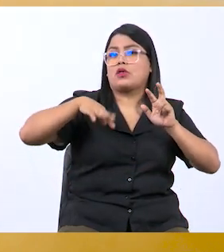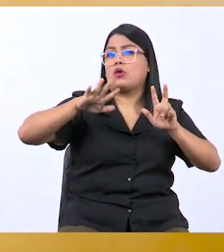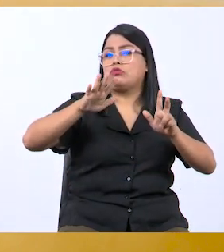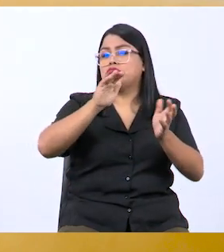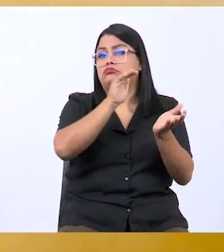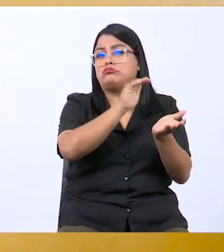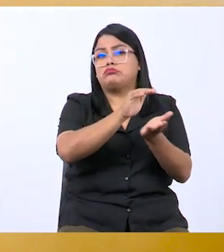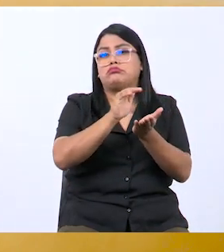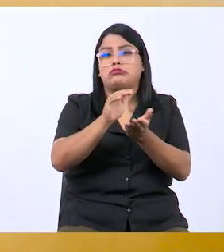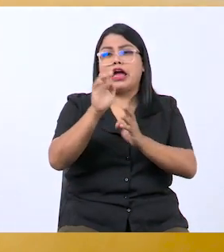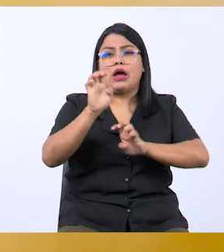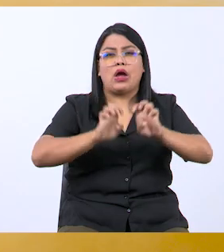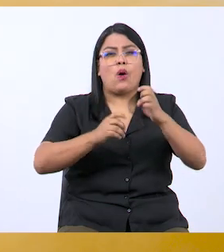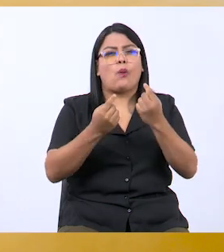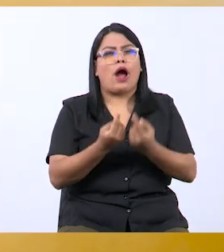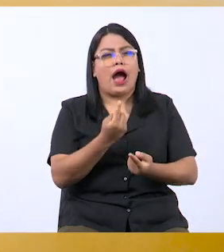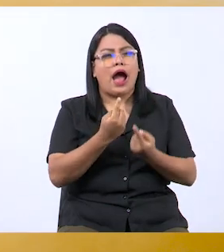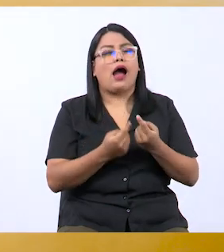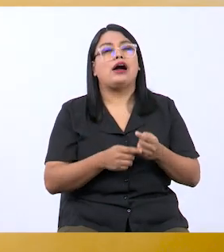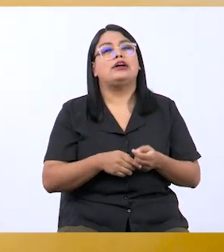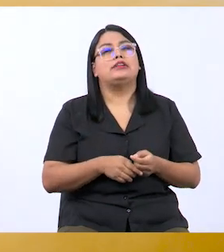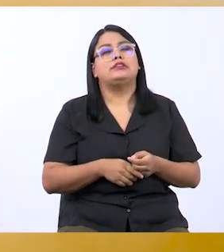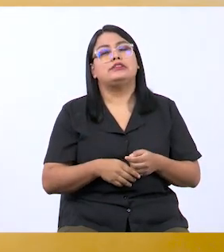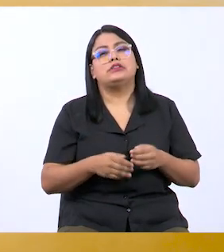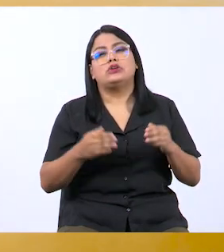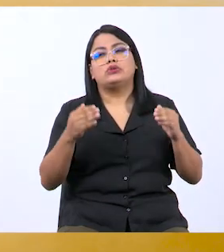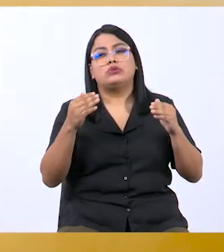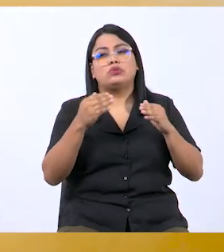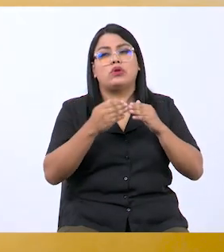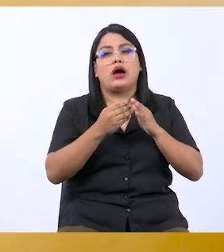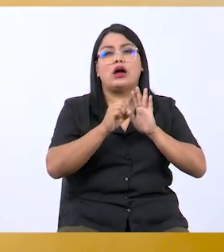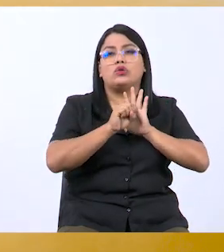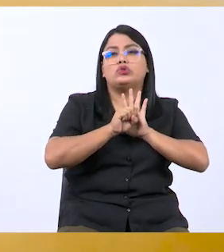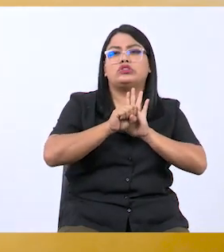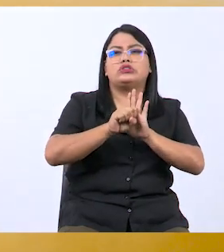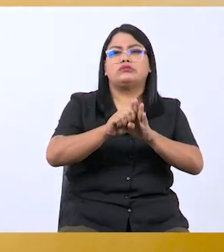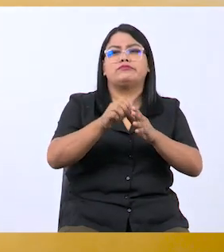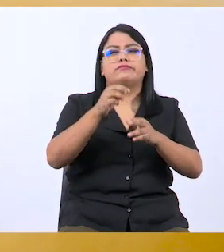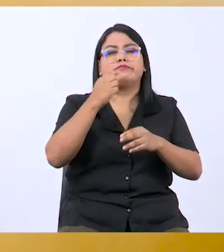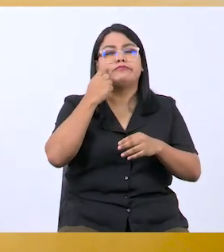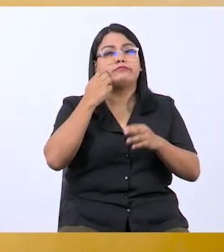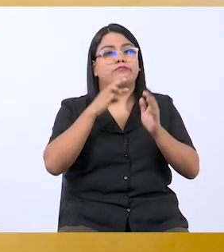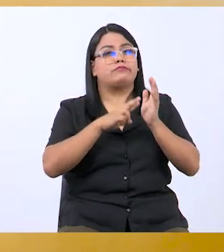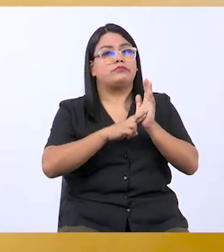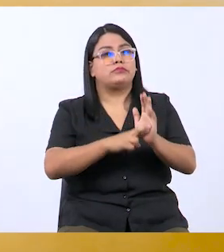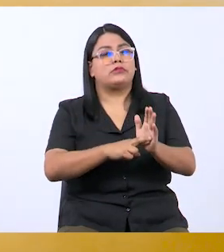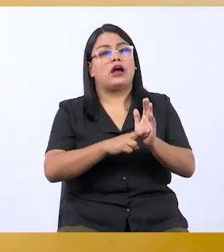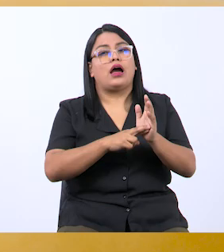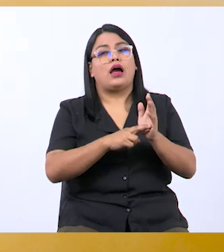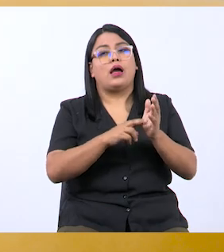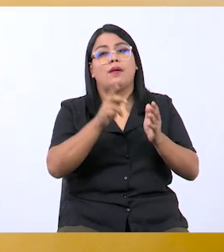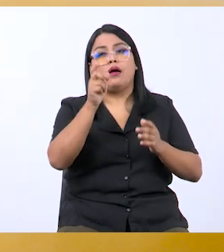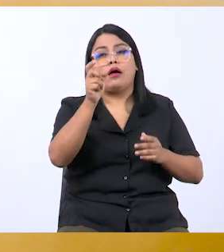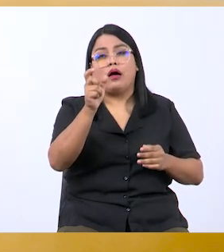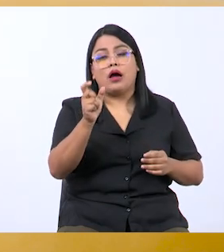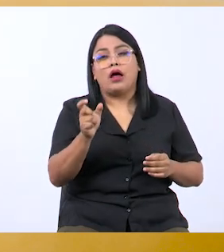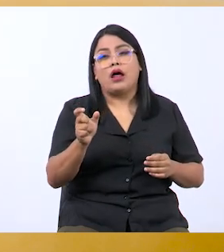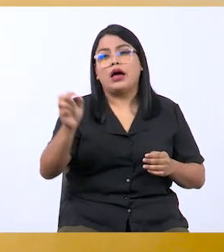8 unidades, cuáles son las evaluaciones, cuáles son los iconos que representan, por ejemplo, el